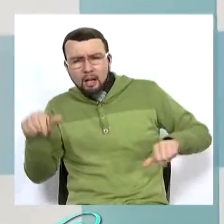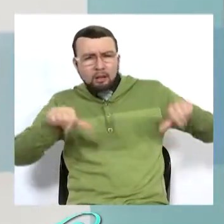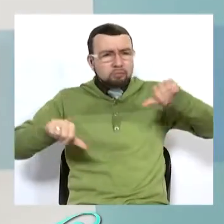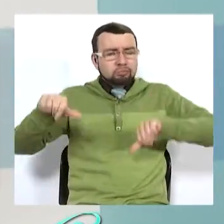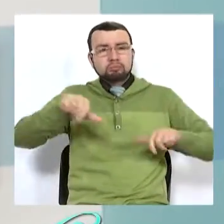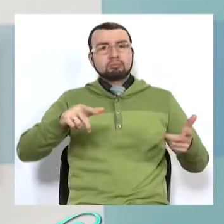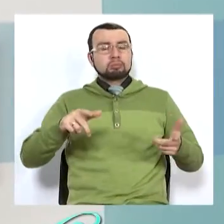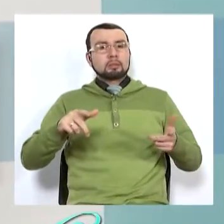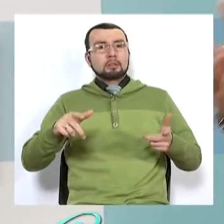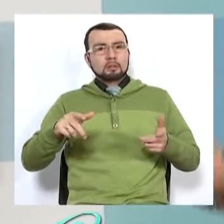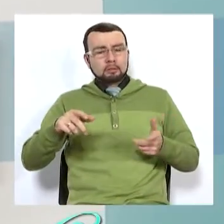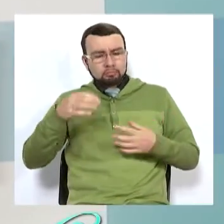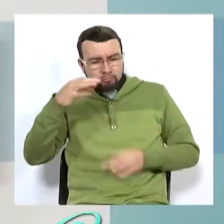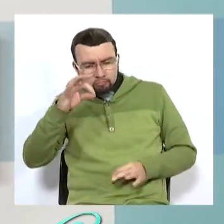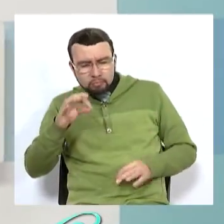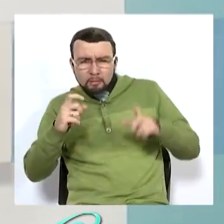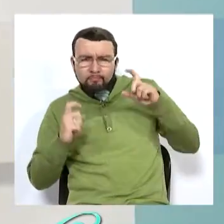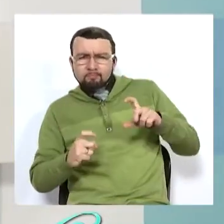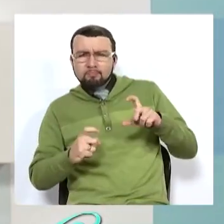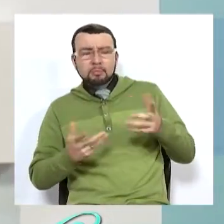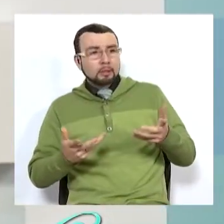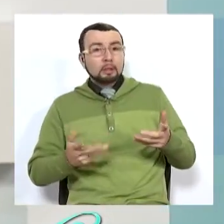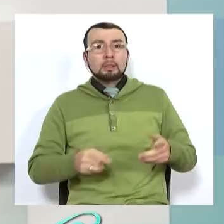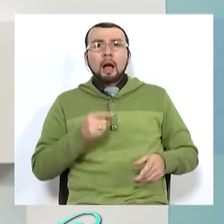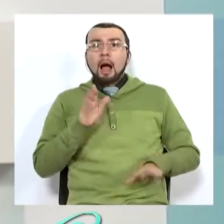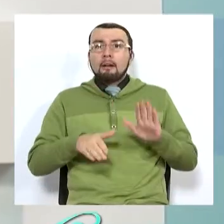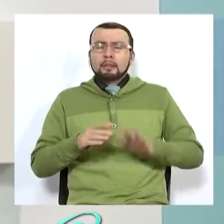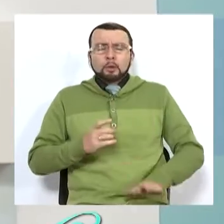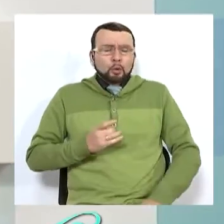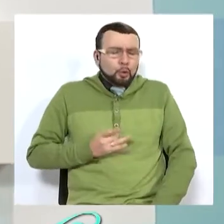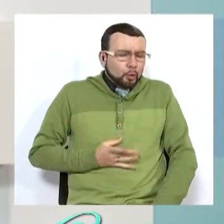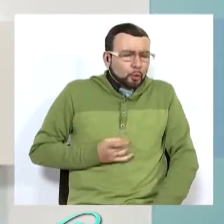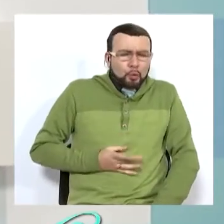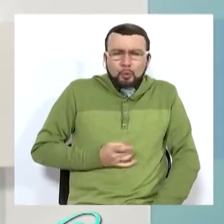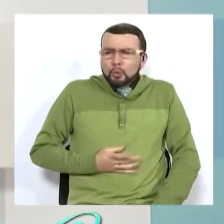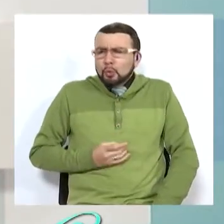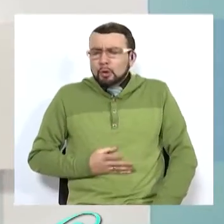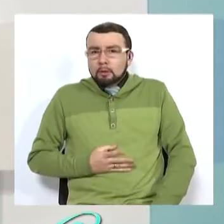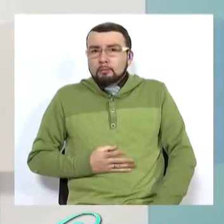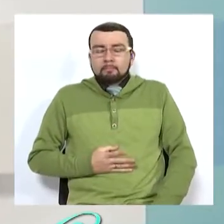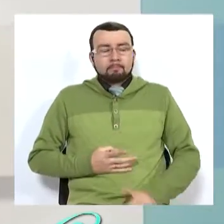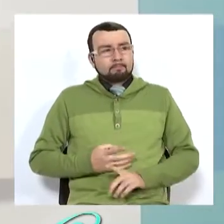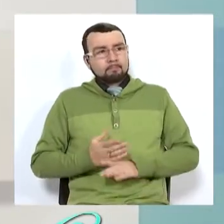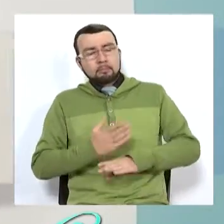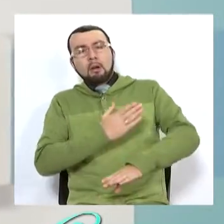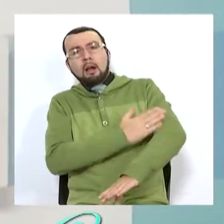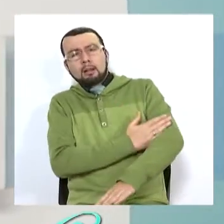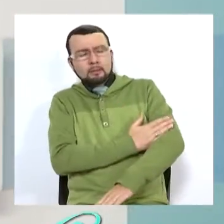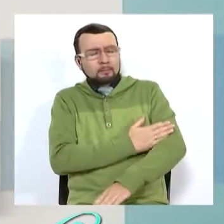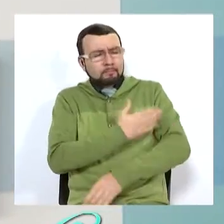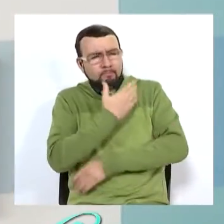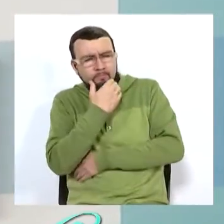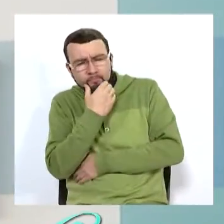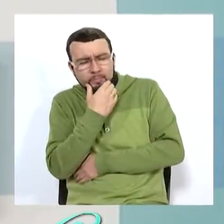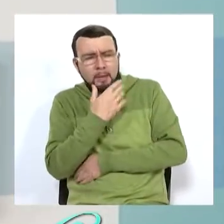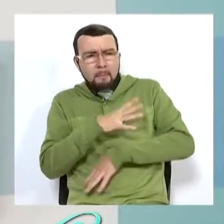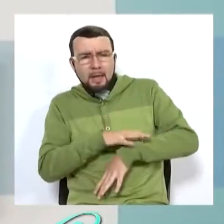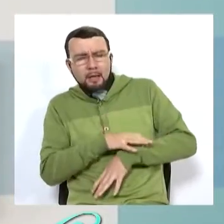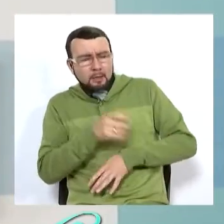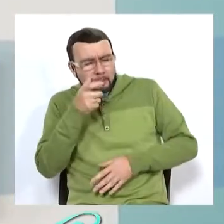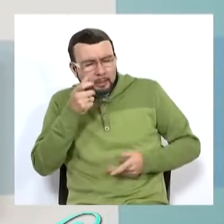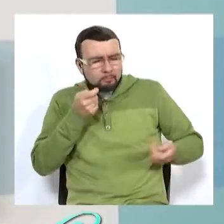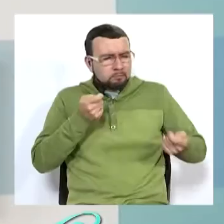demás. Porque es que el dolor es tan grande que hay que tener primero una muy buena evaluación clínica para